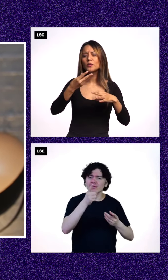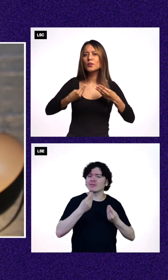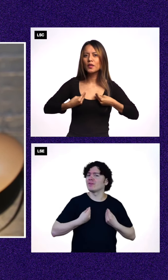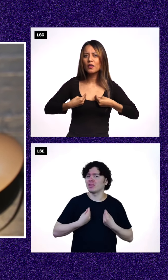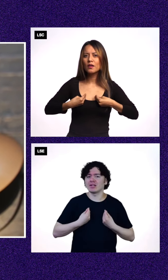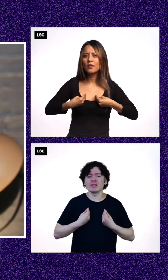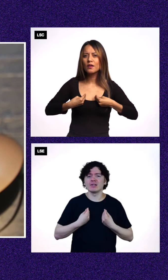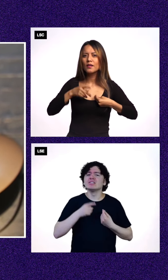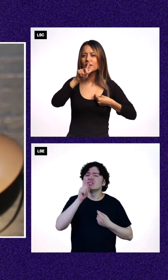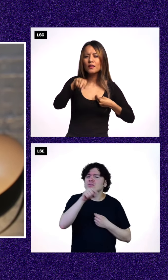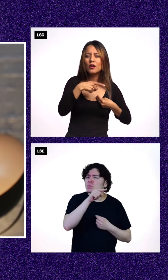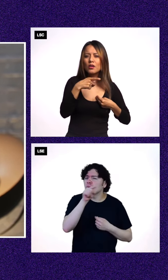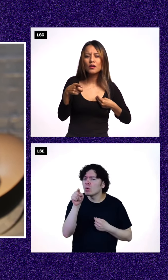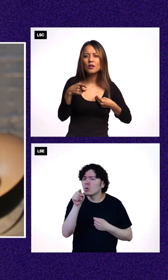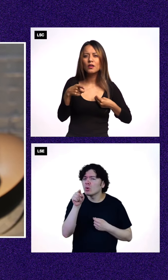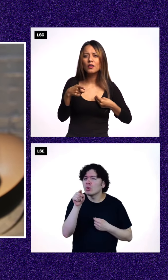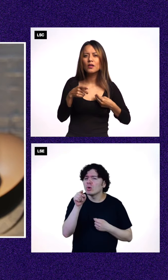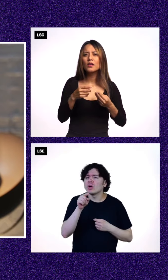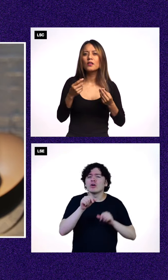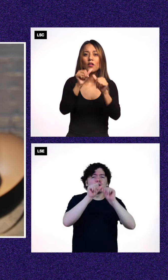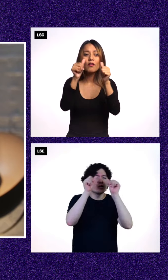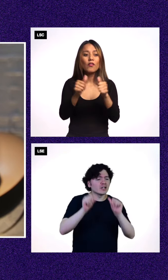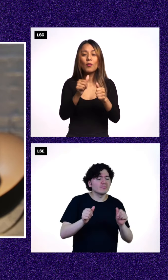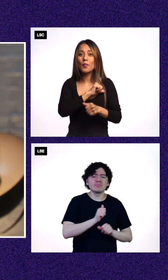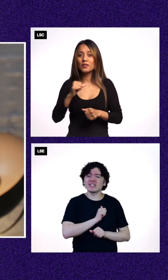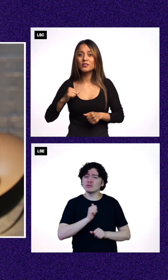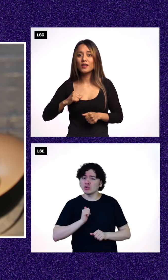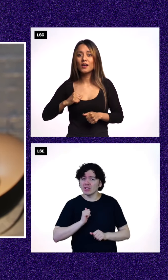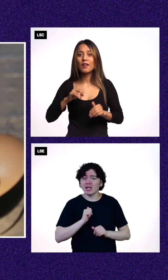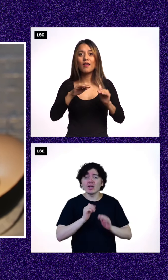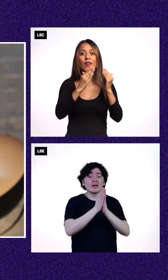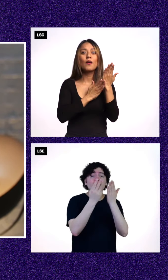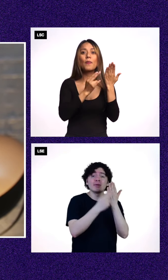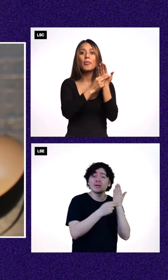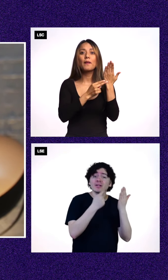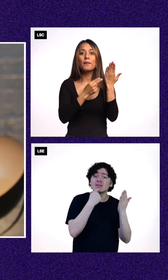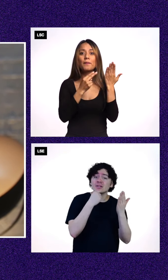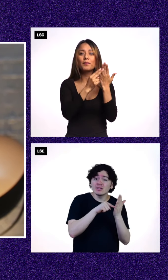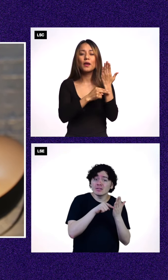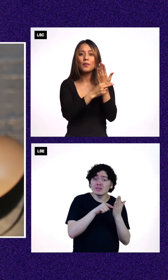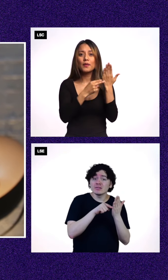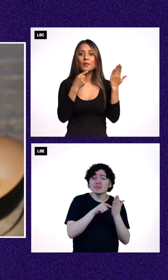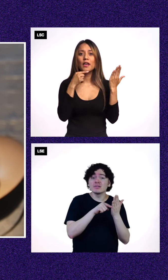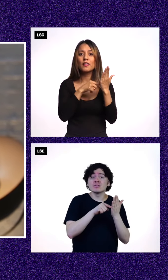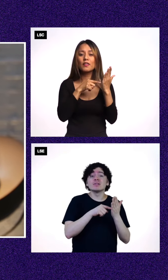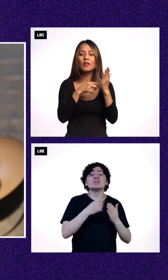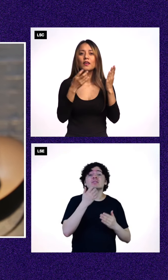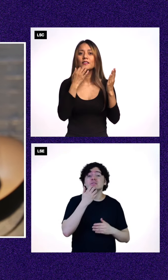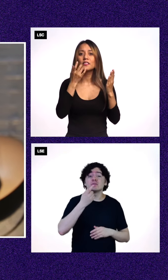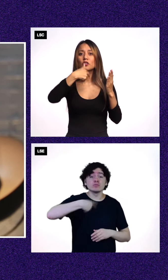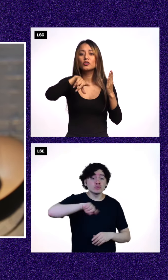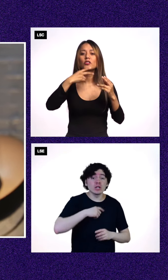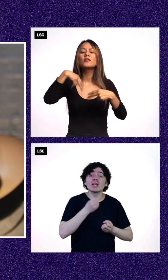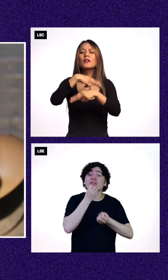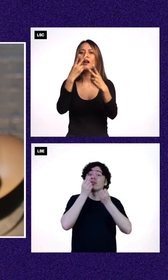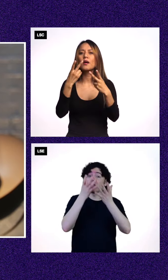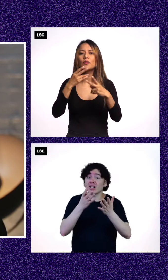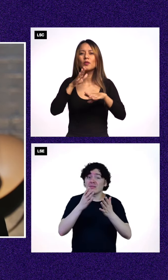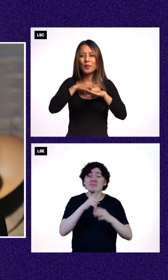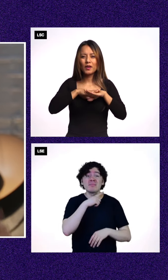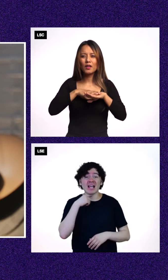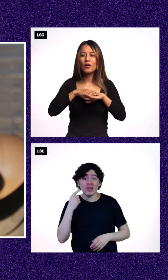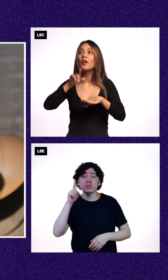vida de una forma personal? La Biblia dice que si confesamos nuestro pecado, Él